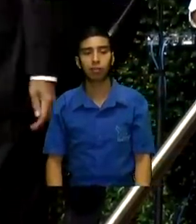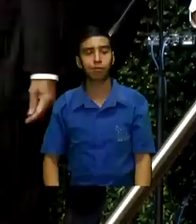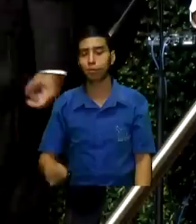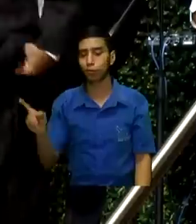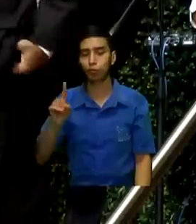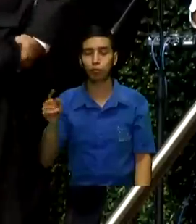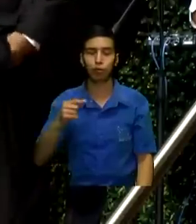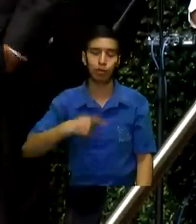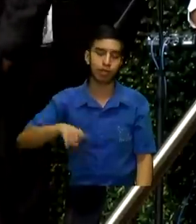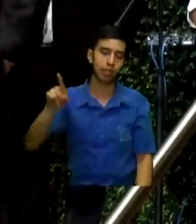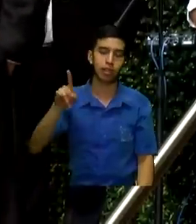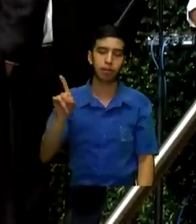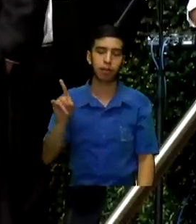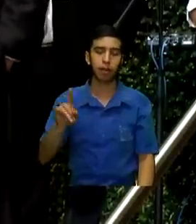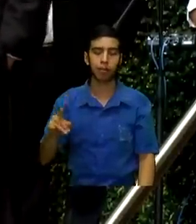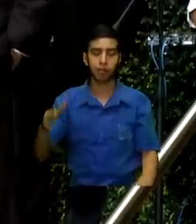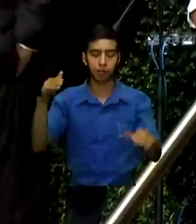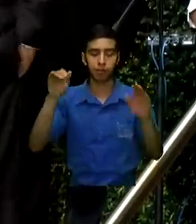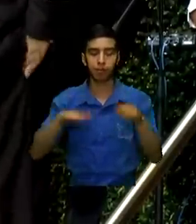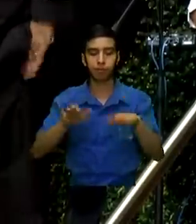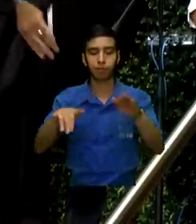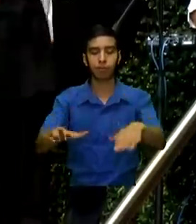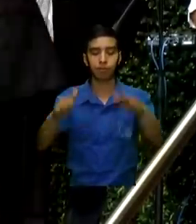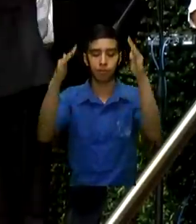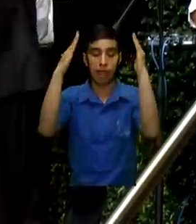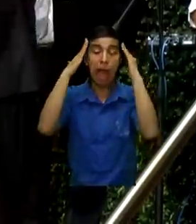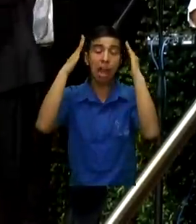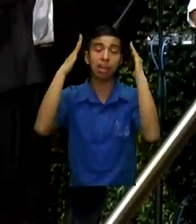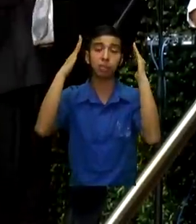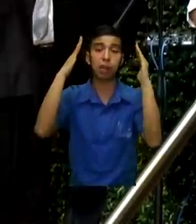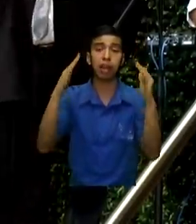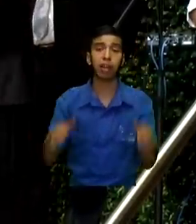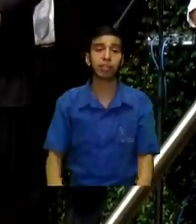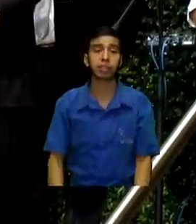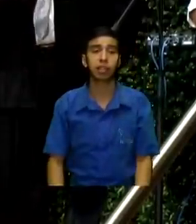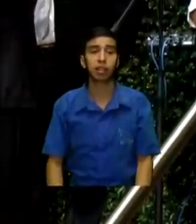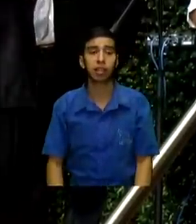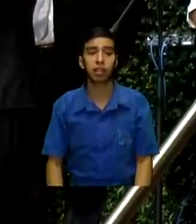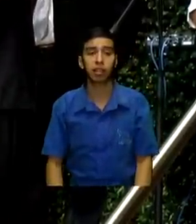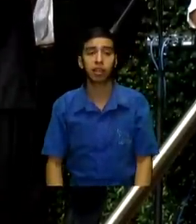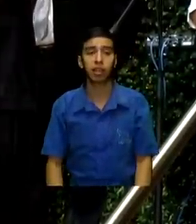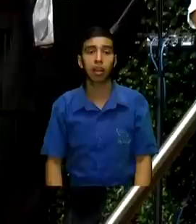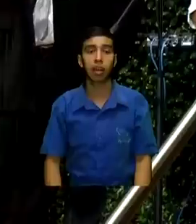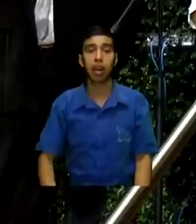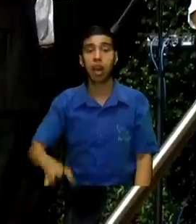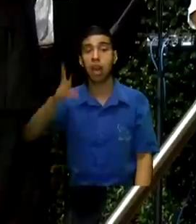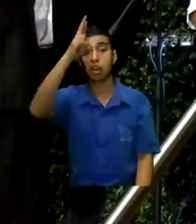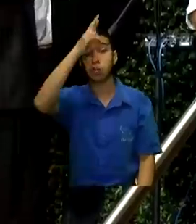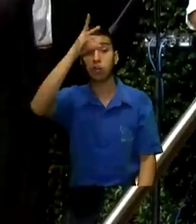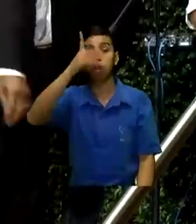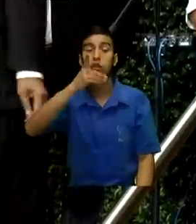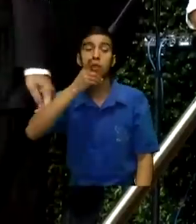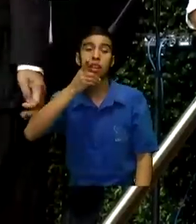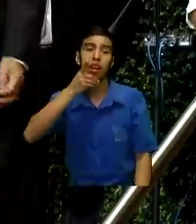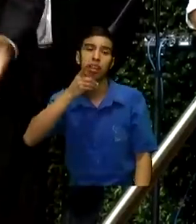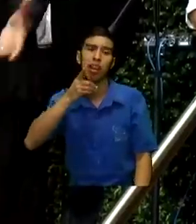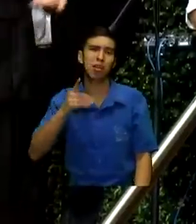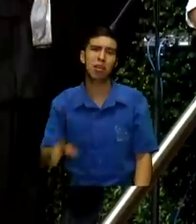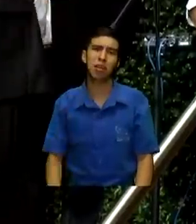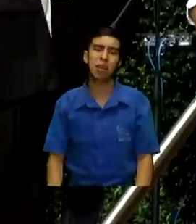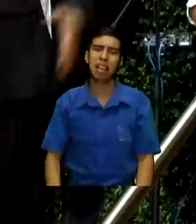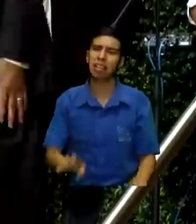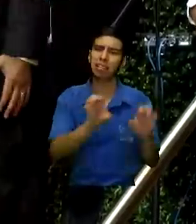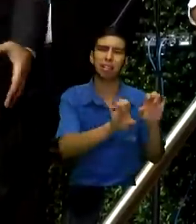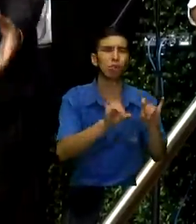eso, pero hay gente que va a las playas, digamos, las playas de la República Dominicana, las de Miami, las de Cancún, que